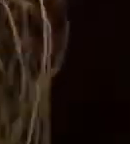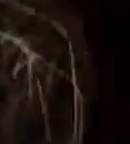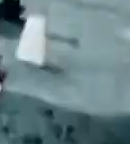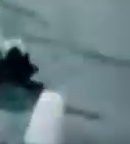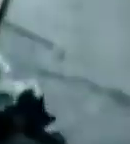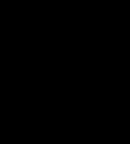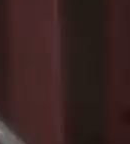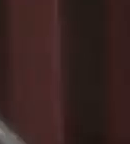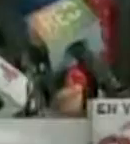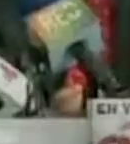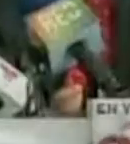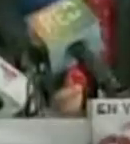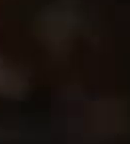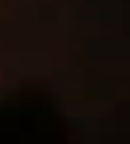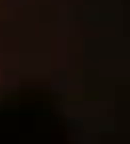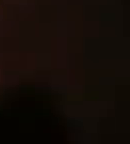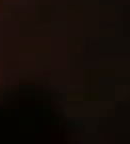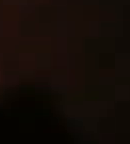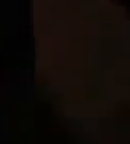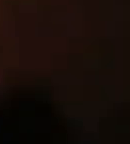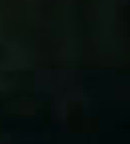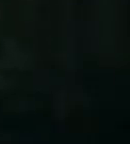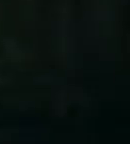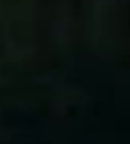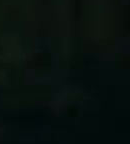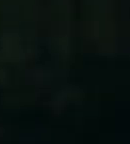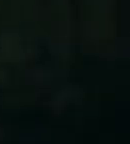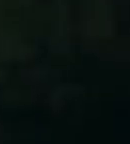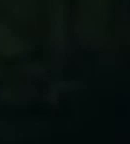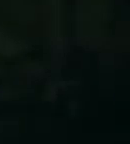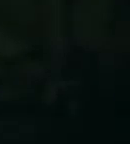ocupados al presidente y demás magistrados del Tribunal Supremo de Justicia.